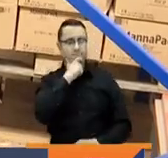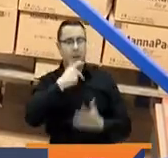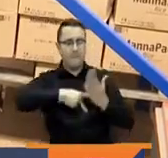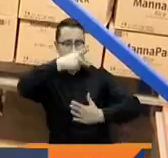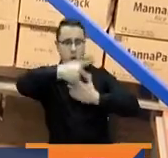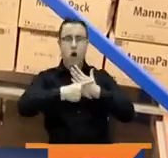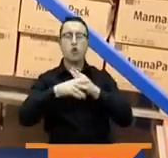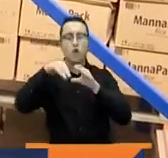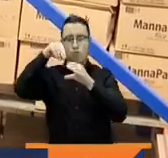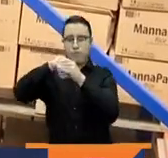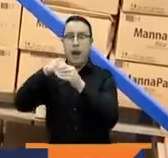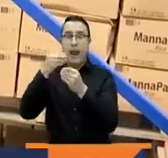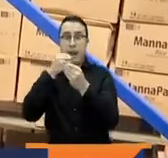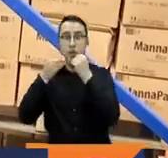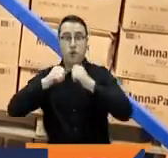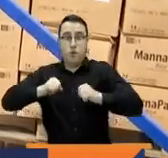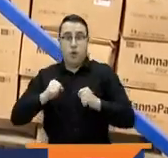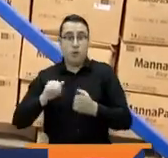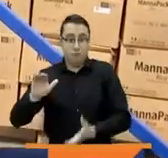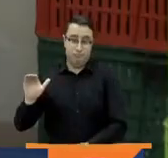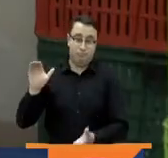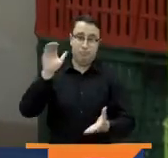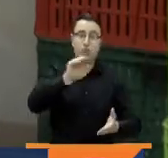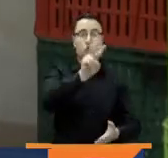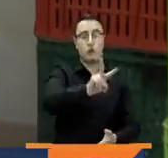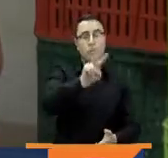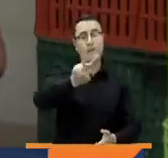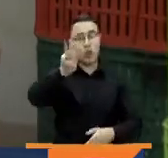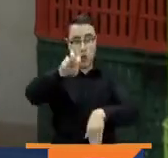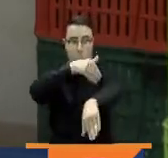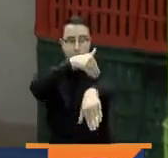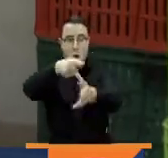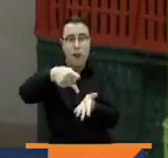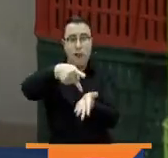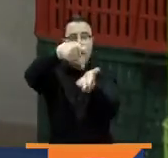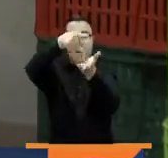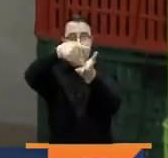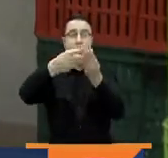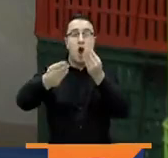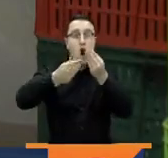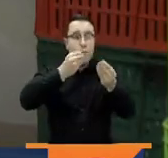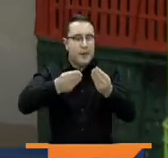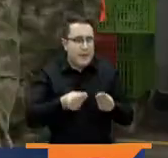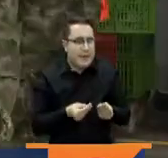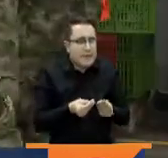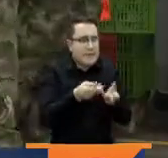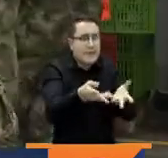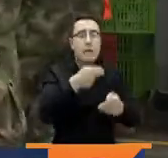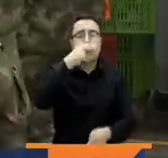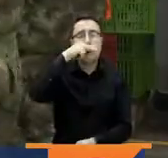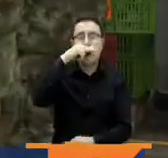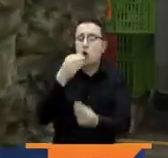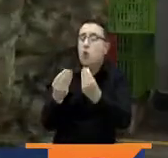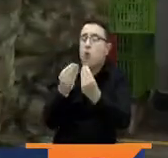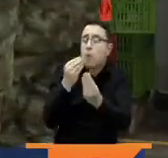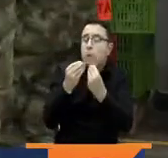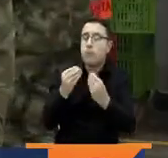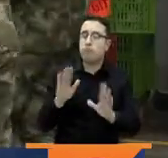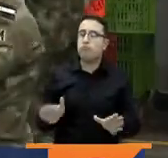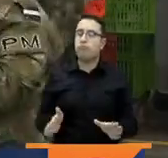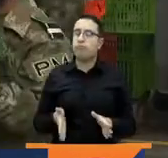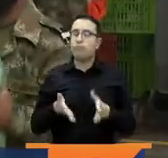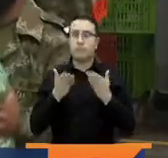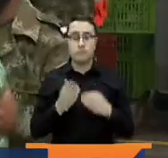entregado 228 millones de kilos de comida para que familias y niños no les falte un plato al día. Un niño en los